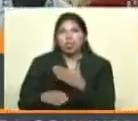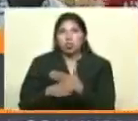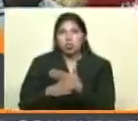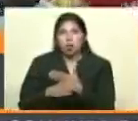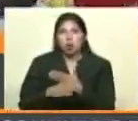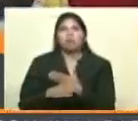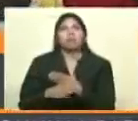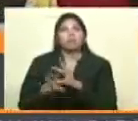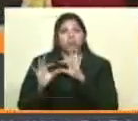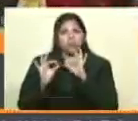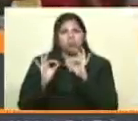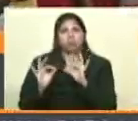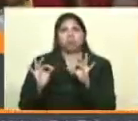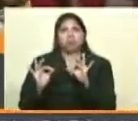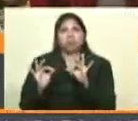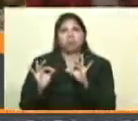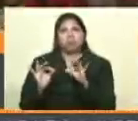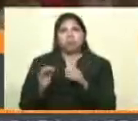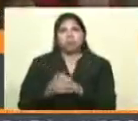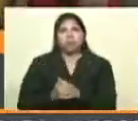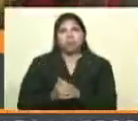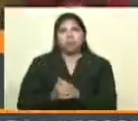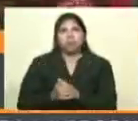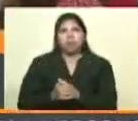la obra revolucionaria.